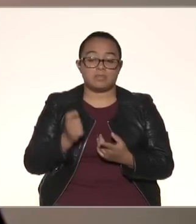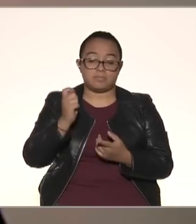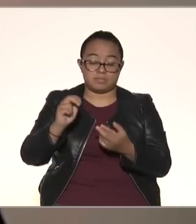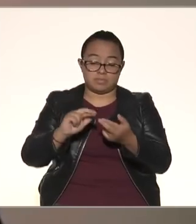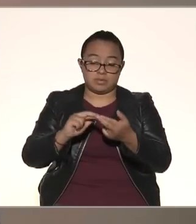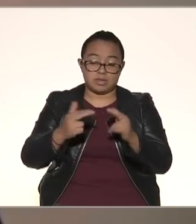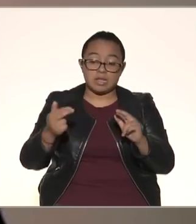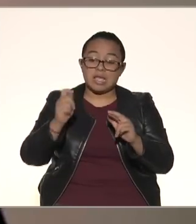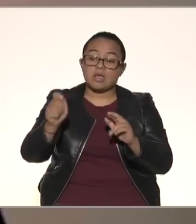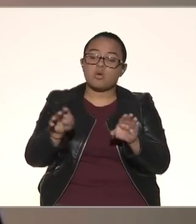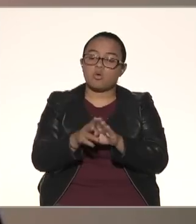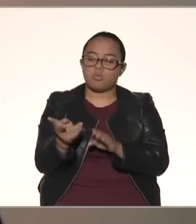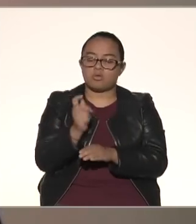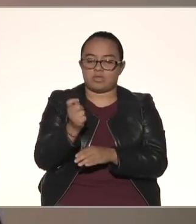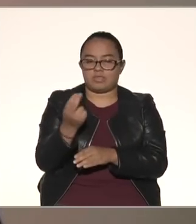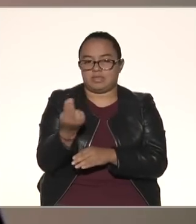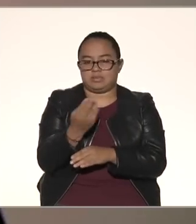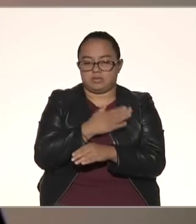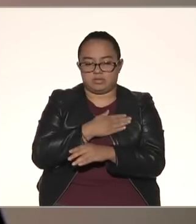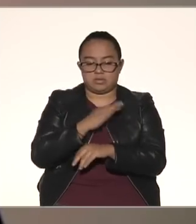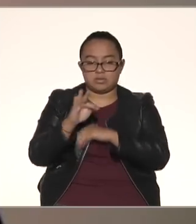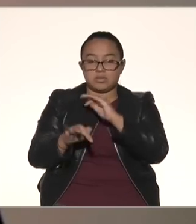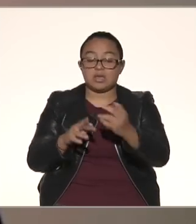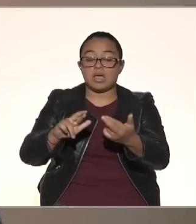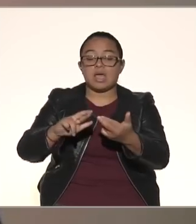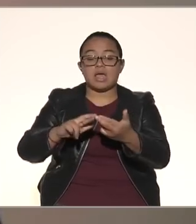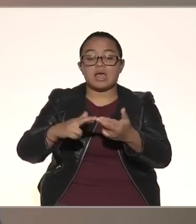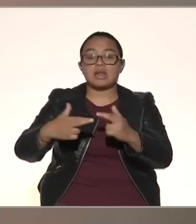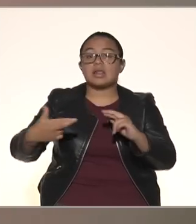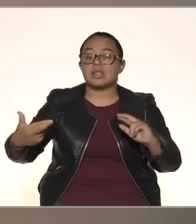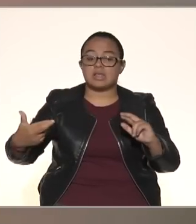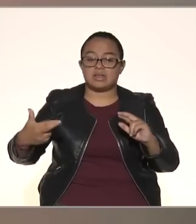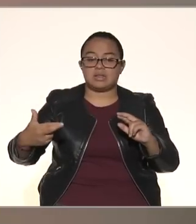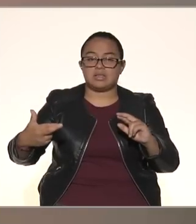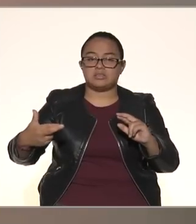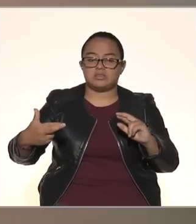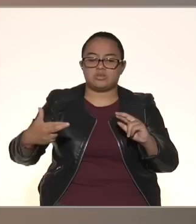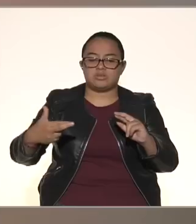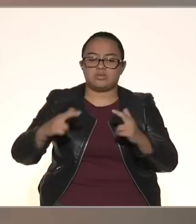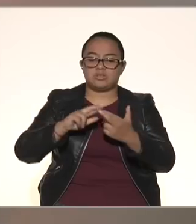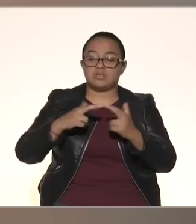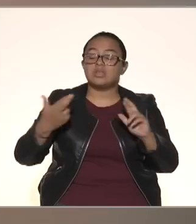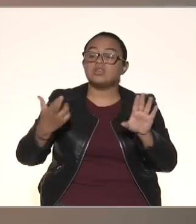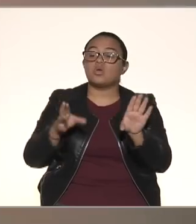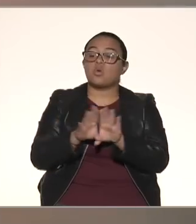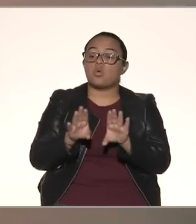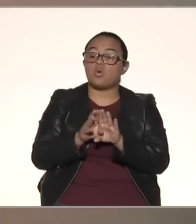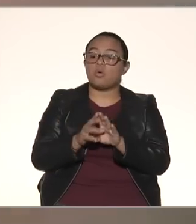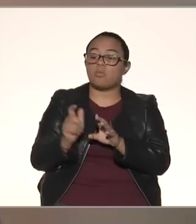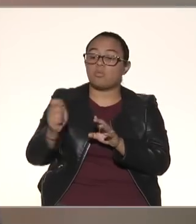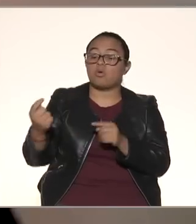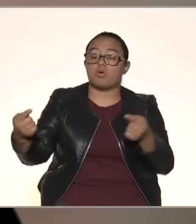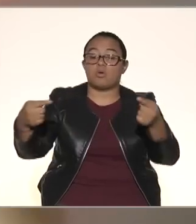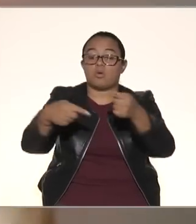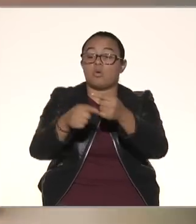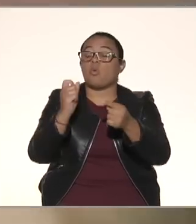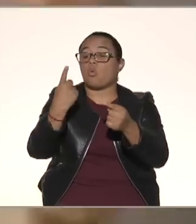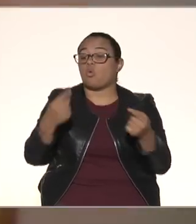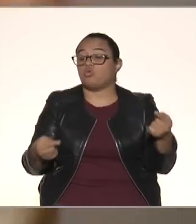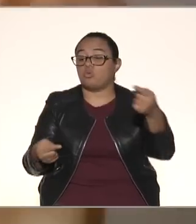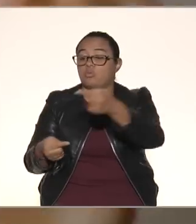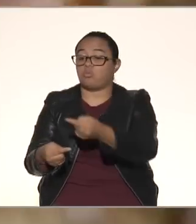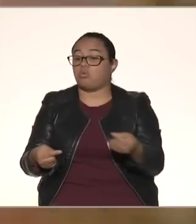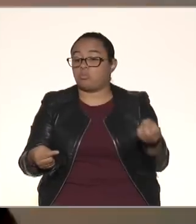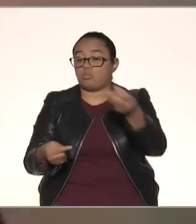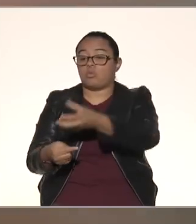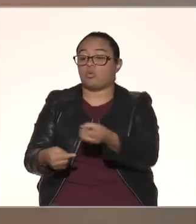sin una generosidad. Las relaciones no se deben de dar de una manera unidireccional, en el sentido de que todo